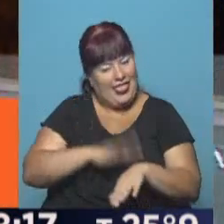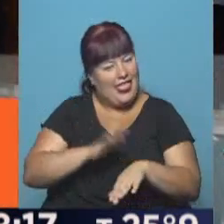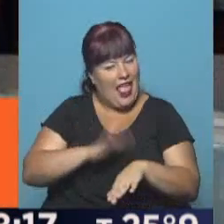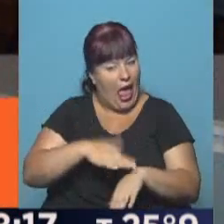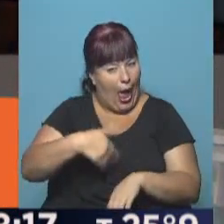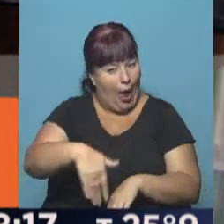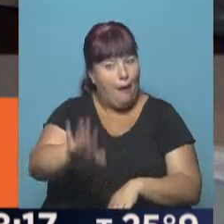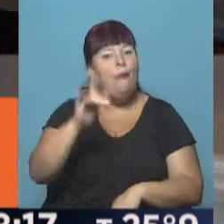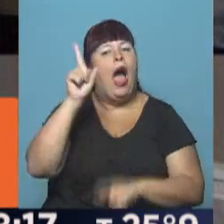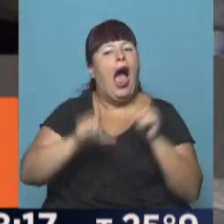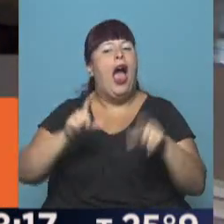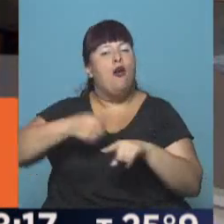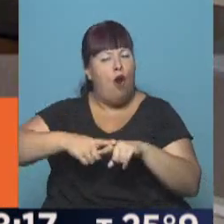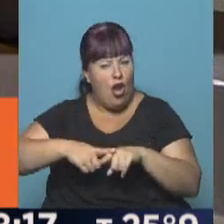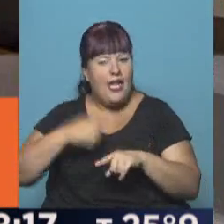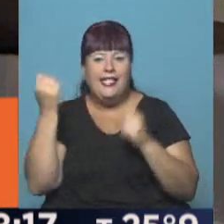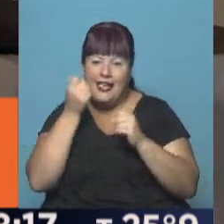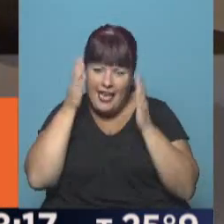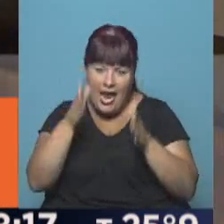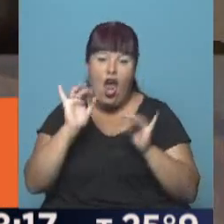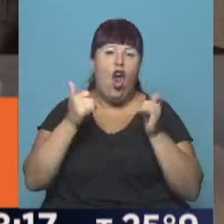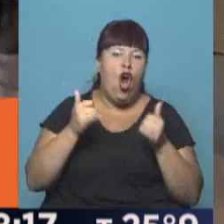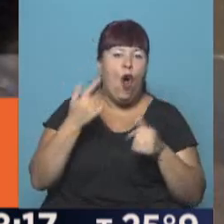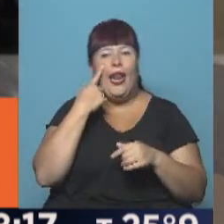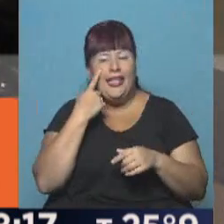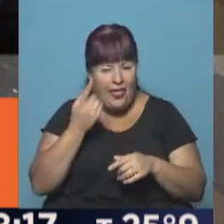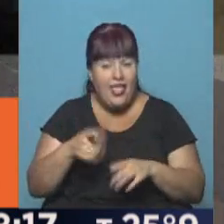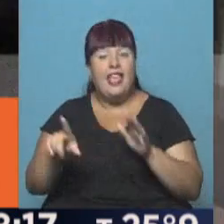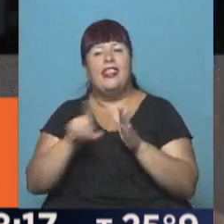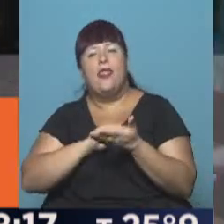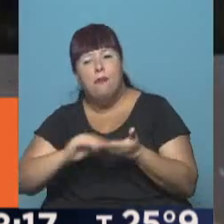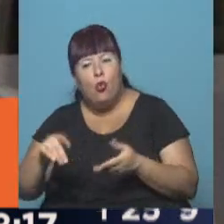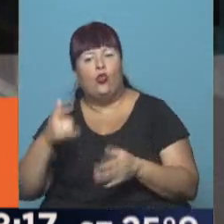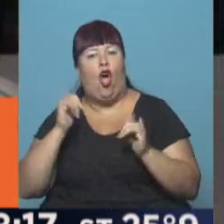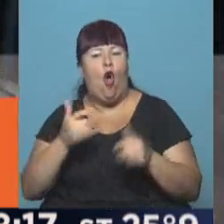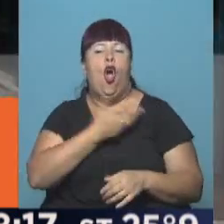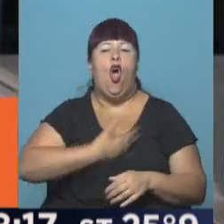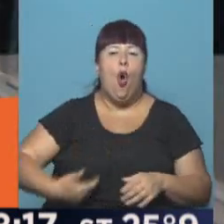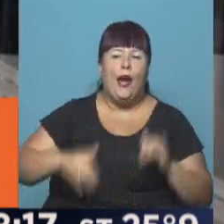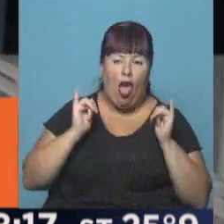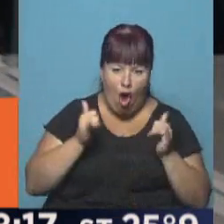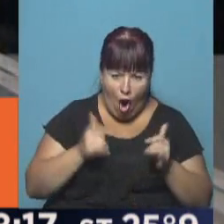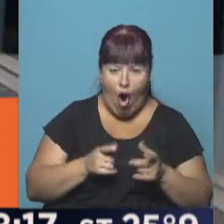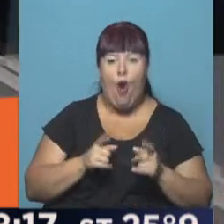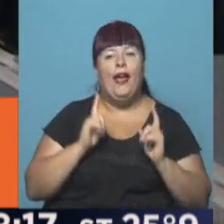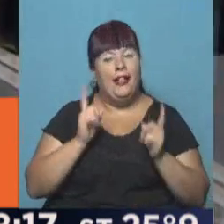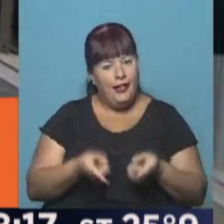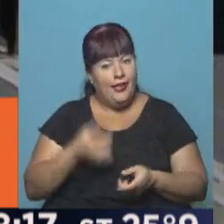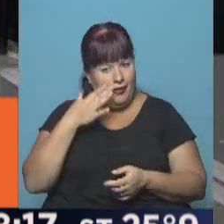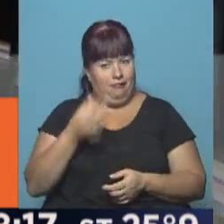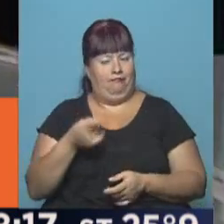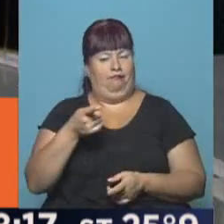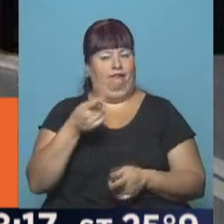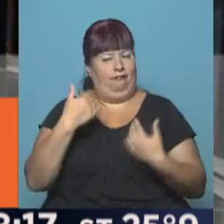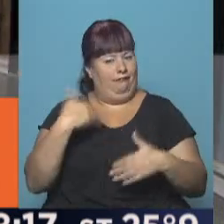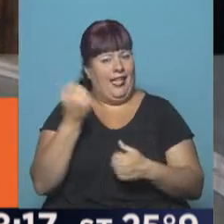tiempo. Hay dirigentes políticos que tienen esa vocación, hay jóvenes intendentes, hay legisladores, hay gobernadores jóvenes que evidentemente están con